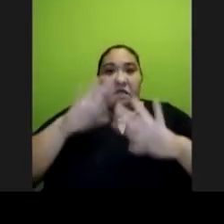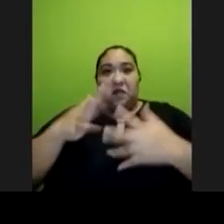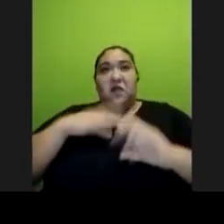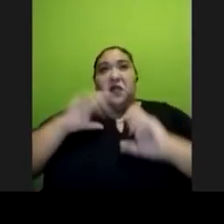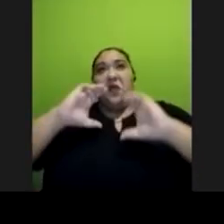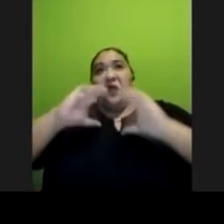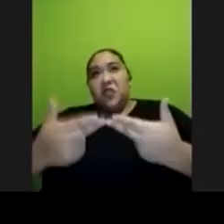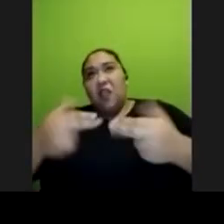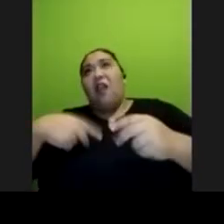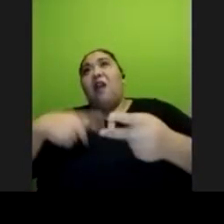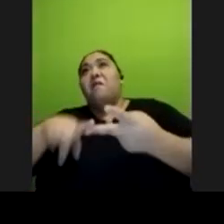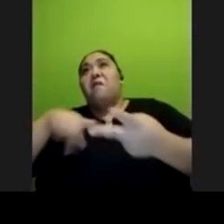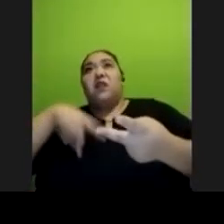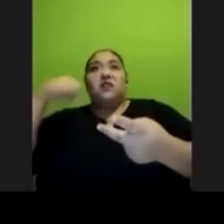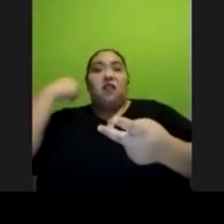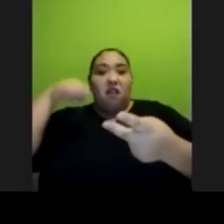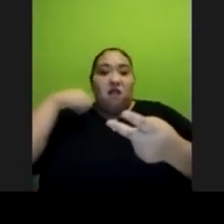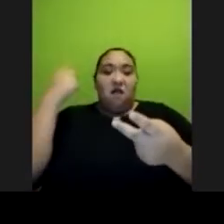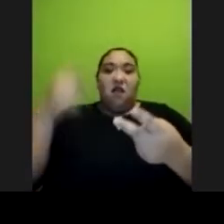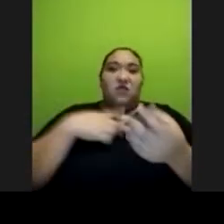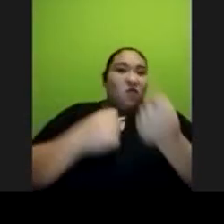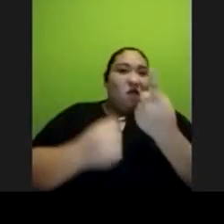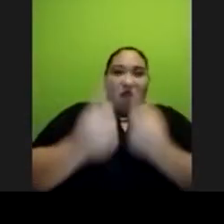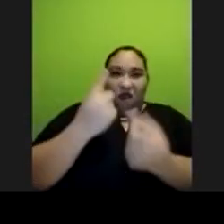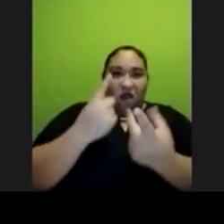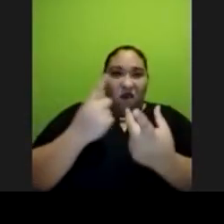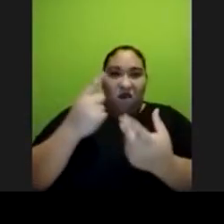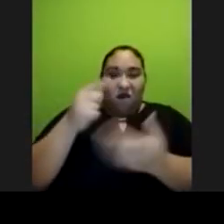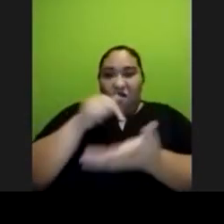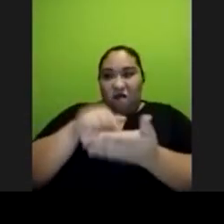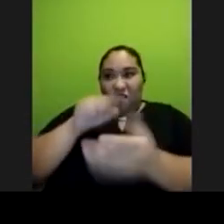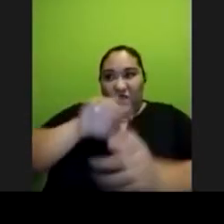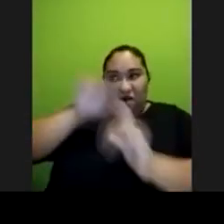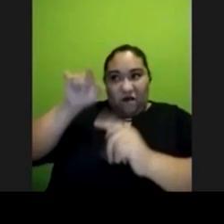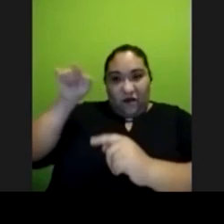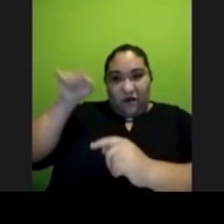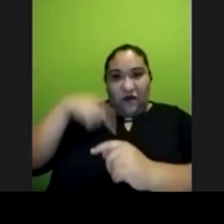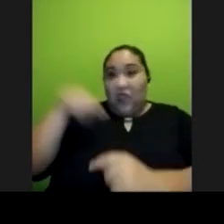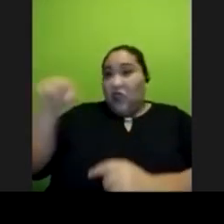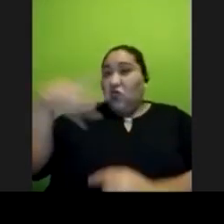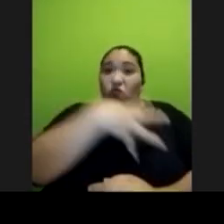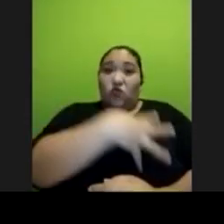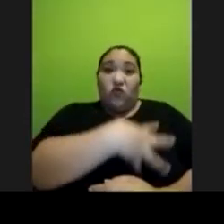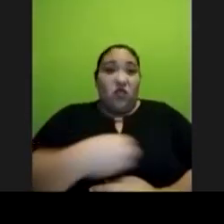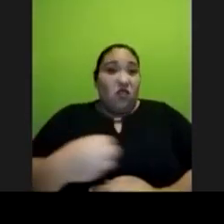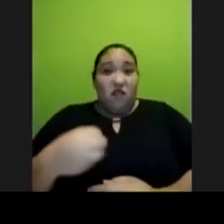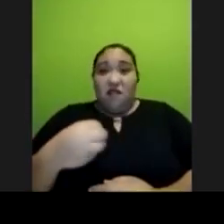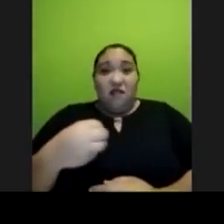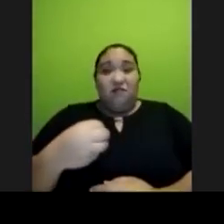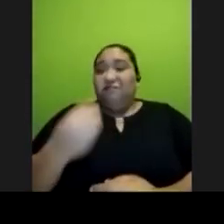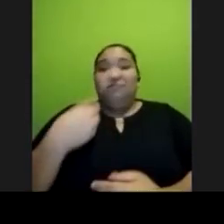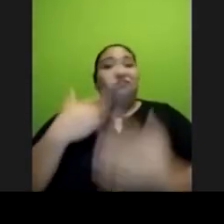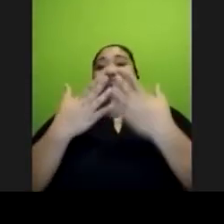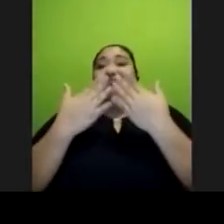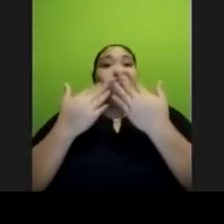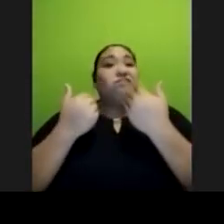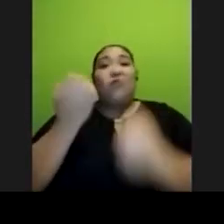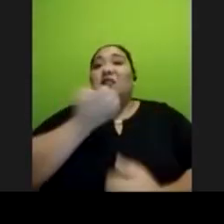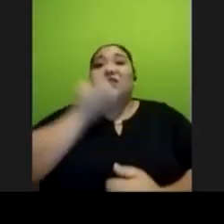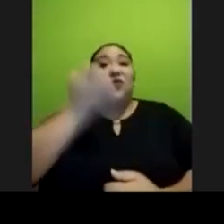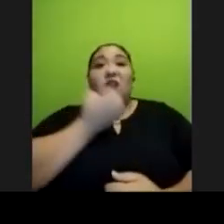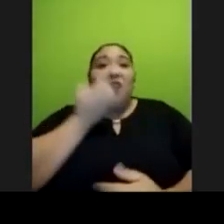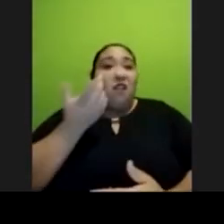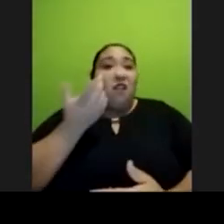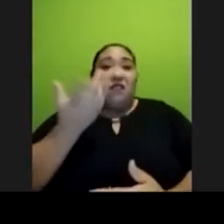ejemplo, sus hijos e hijas no están en el colegio, o sea, no fueron inscritos, y por ende están sin